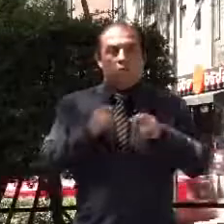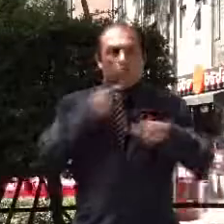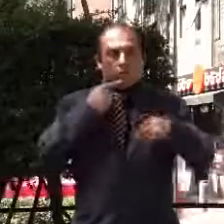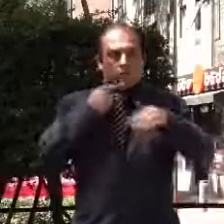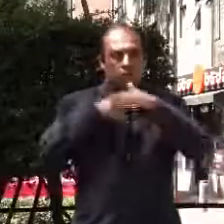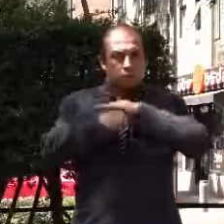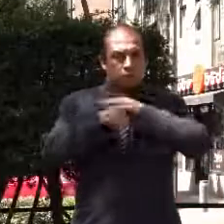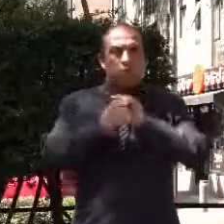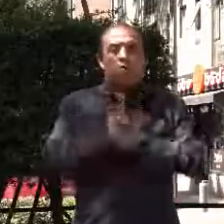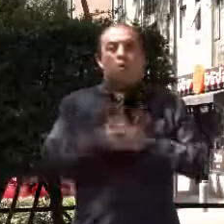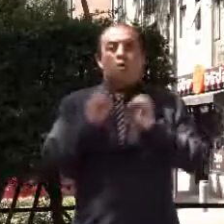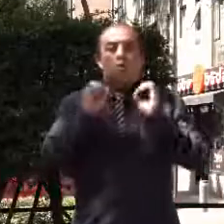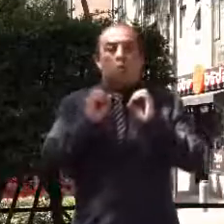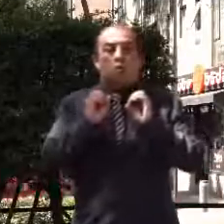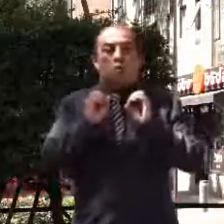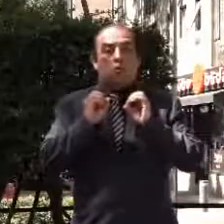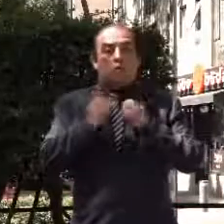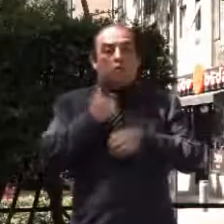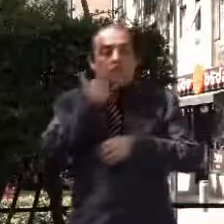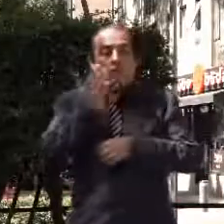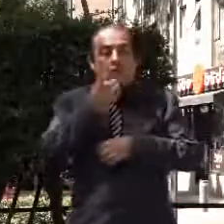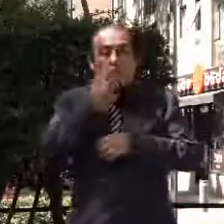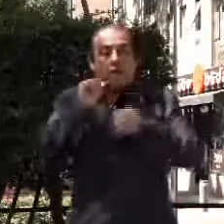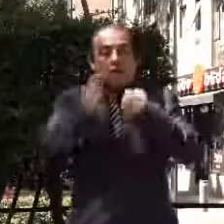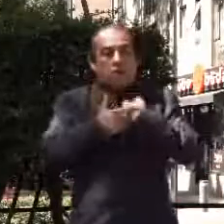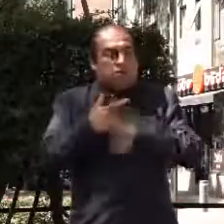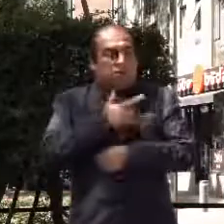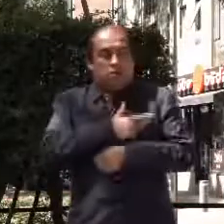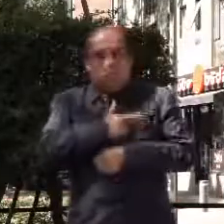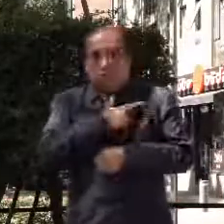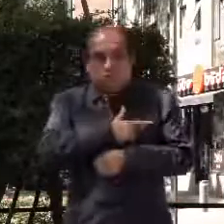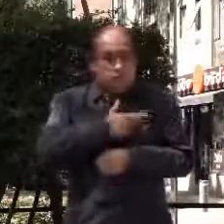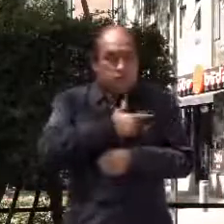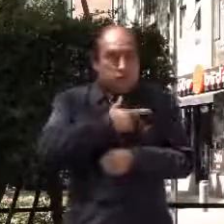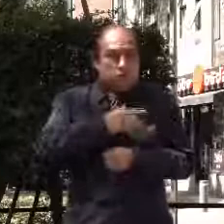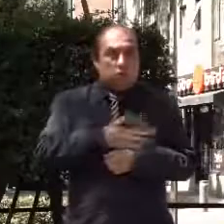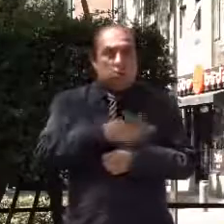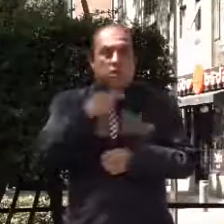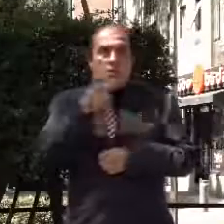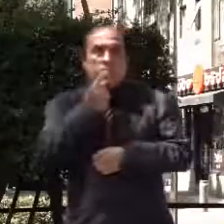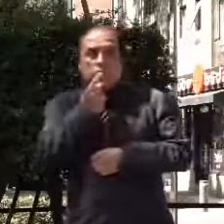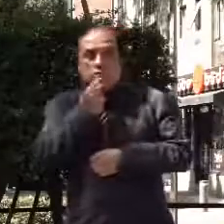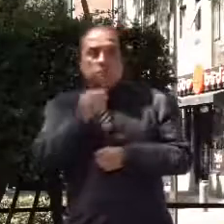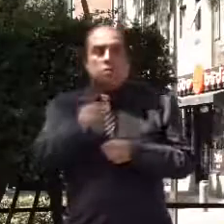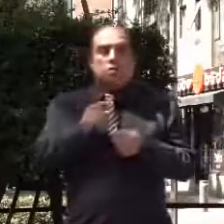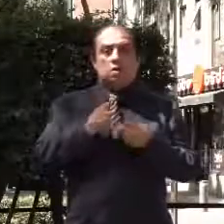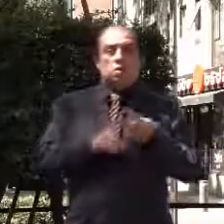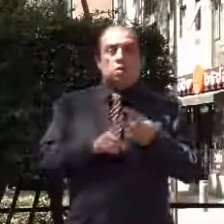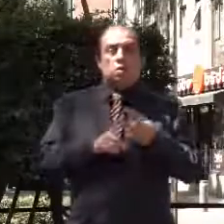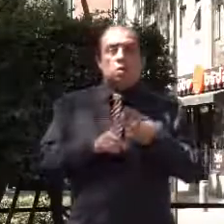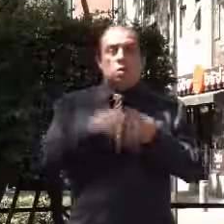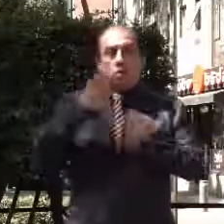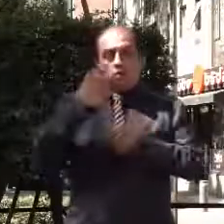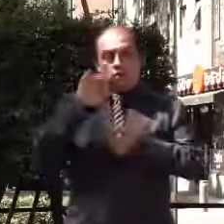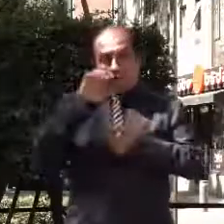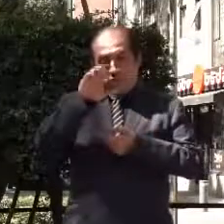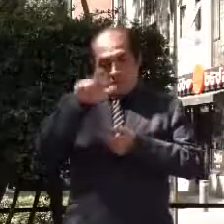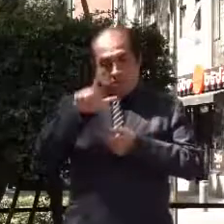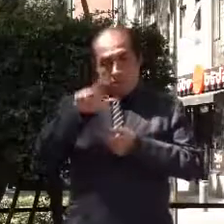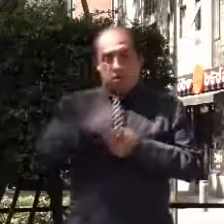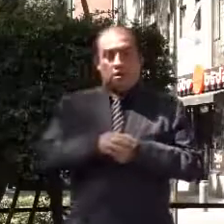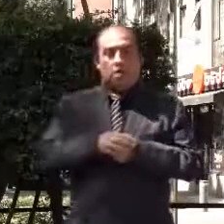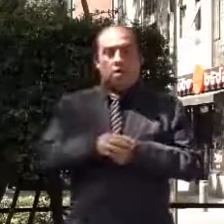denuncia, o sencillamente hay algo que no le está gustando de algún jefe de la policía o de un fiscal, etcétera,